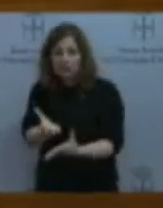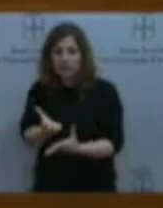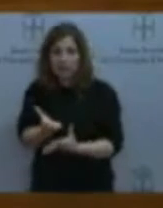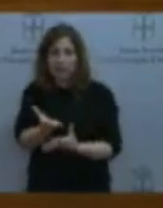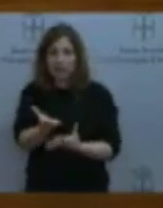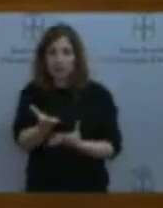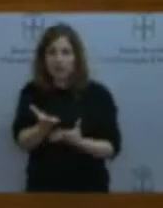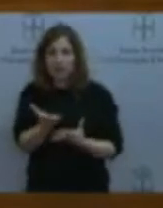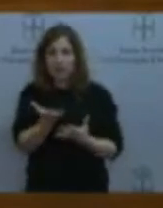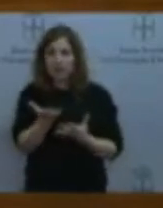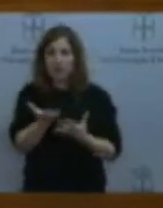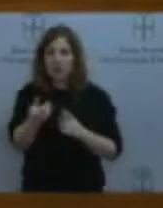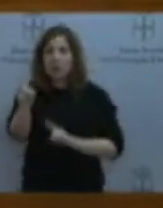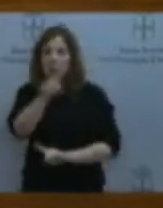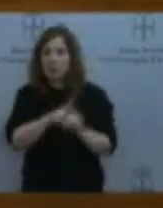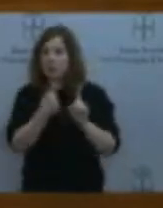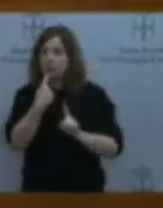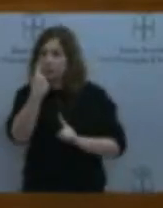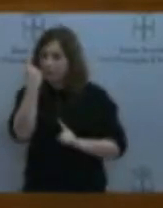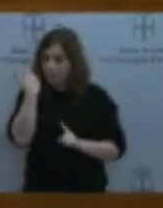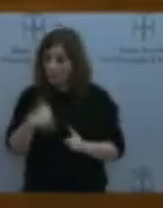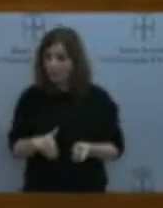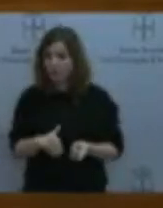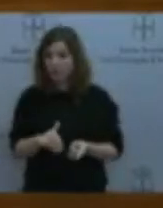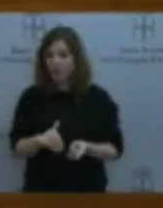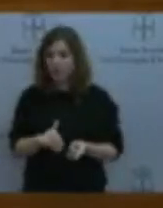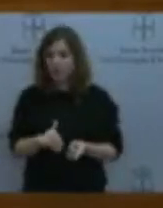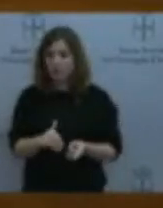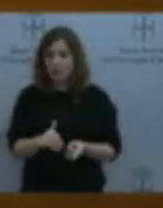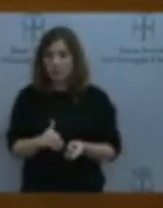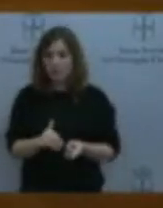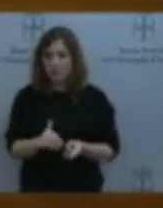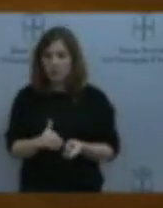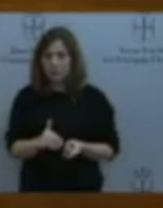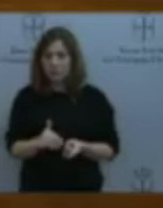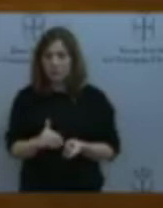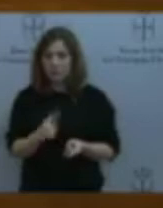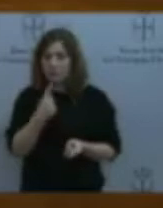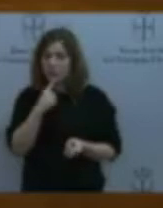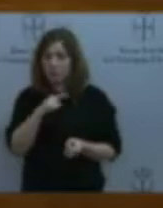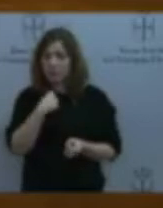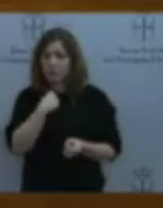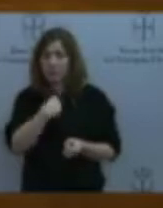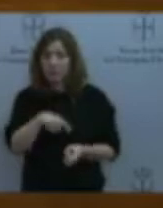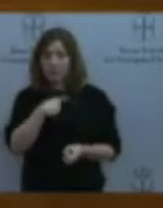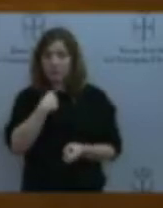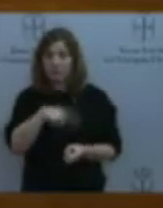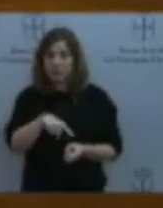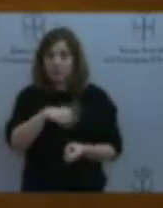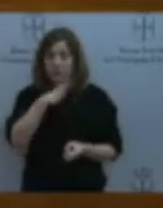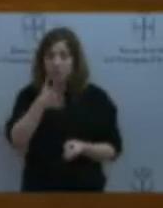El problema, se lo hemos dicho, es que se iba por el alcantarillado de los conflictos de